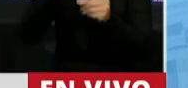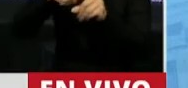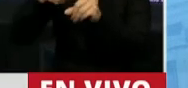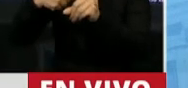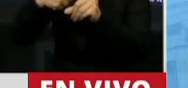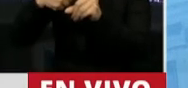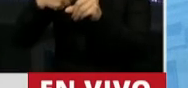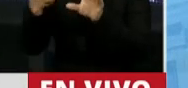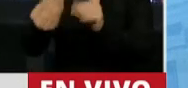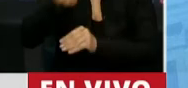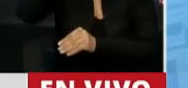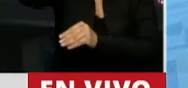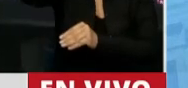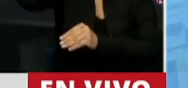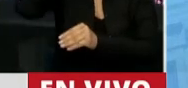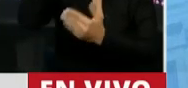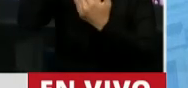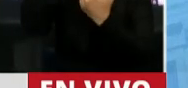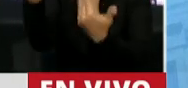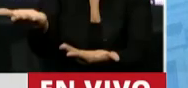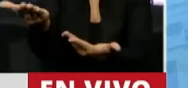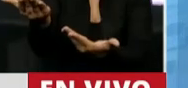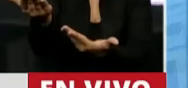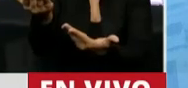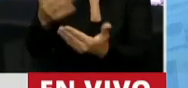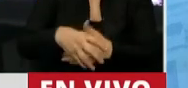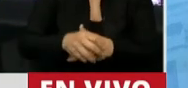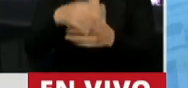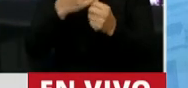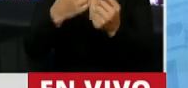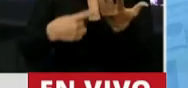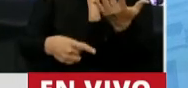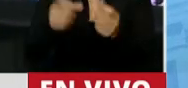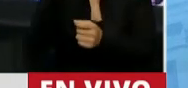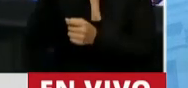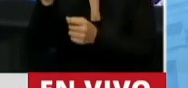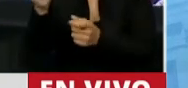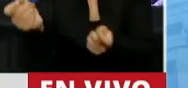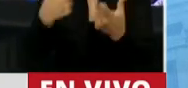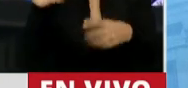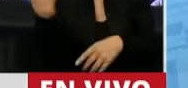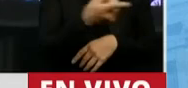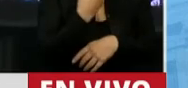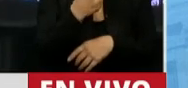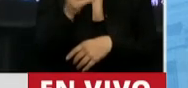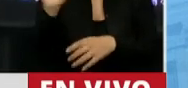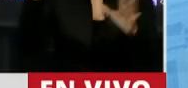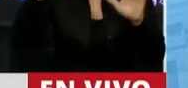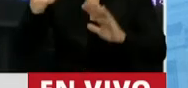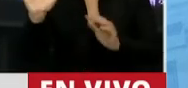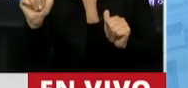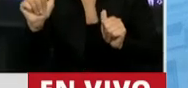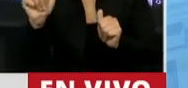con eso nos quedamos. Te brindo mi homenaje por todo lo virtuoso que nos diste. Adiós, Diego